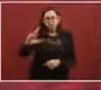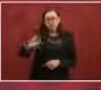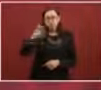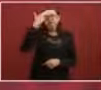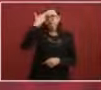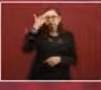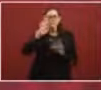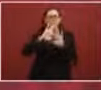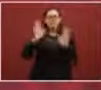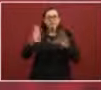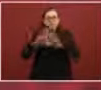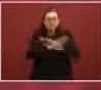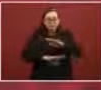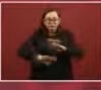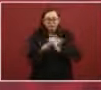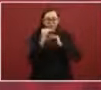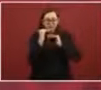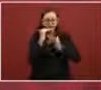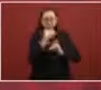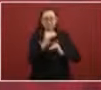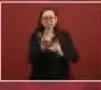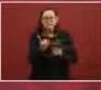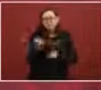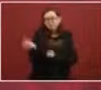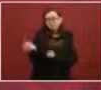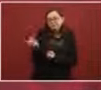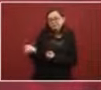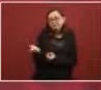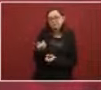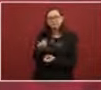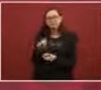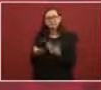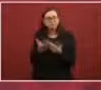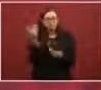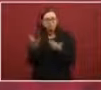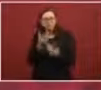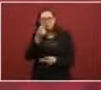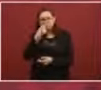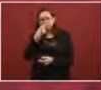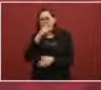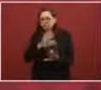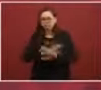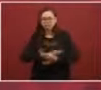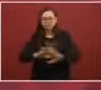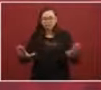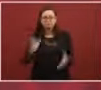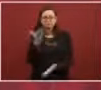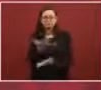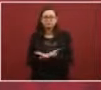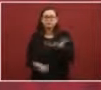se maneja un compendio amplio, sin límites, y que desde luego es nuestro objetivo poderlo llevar